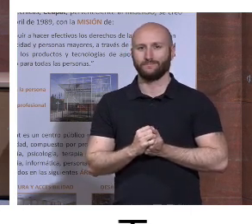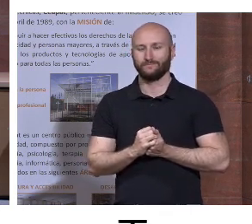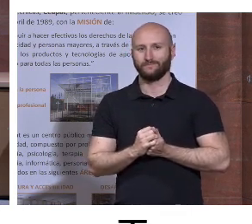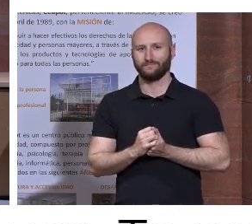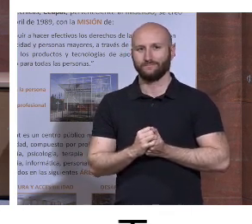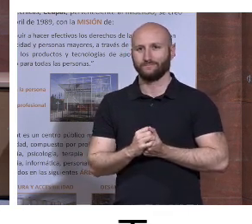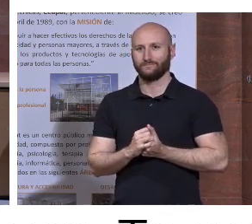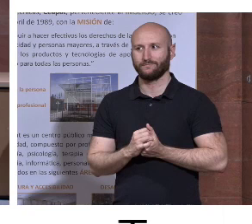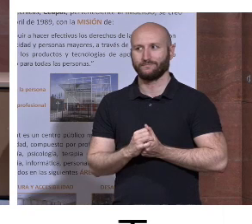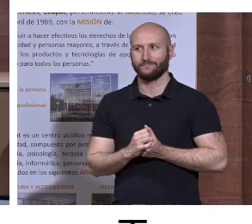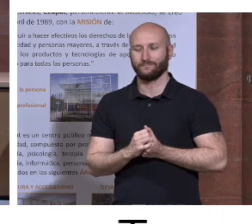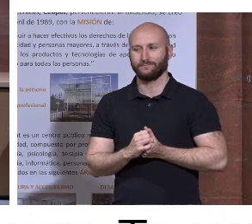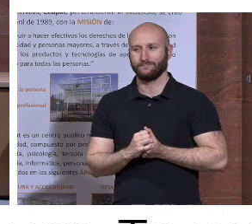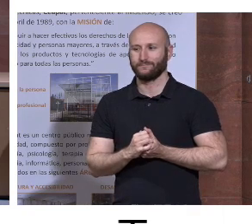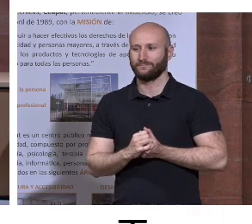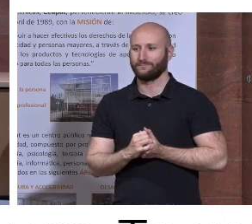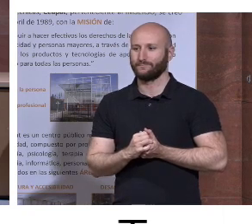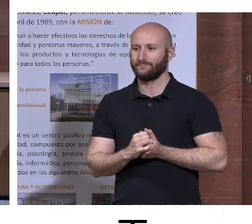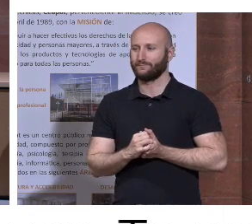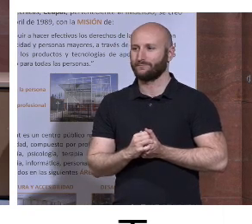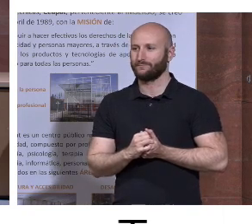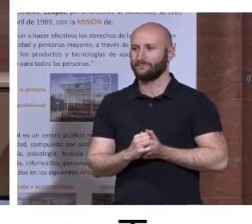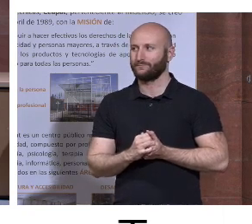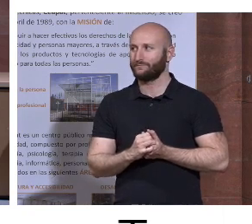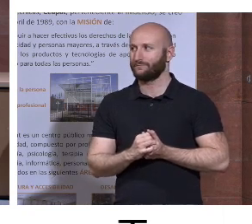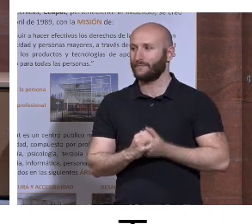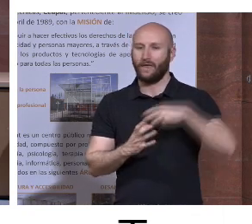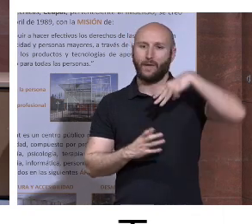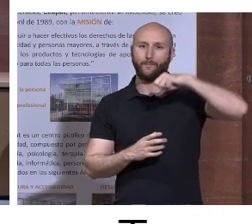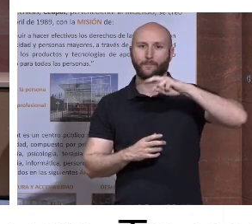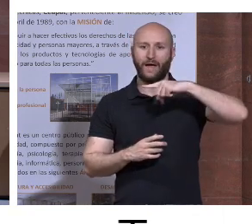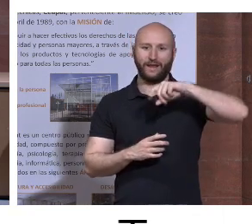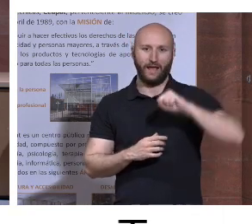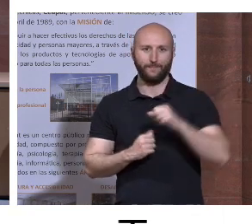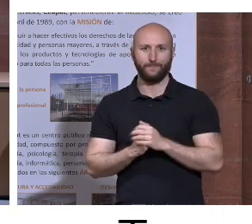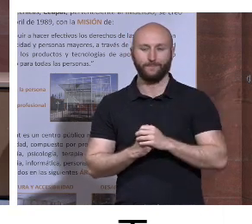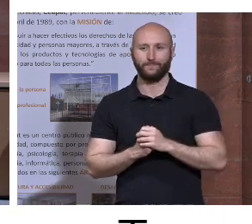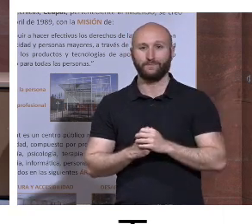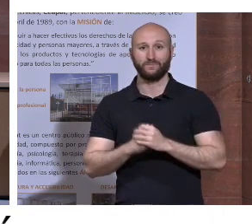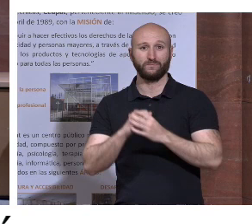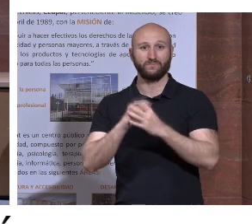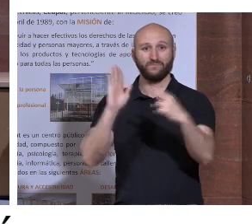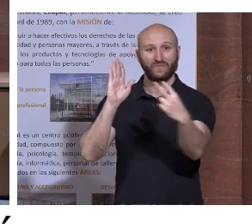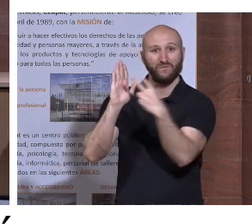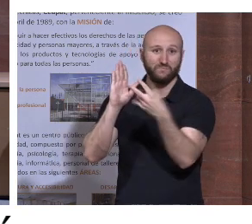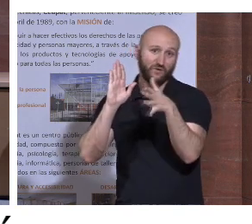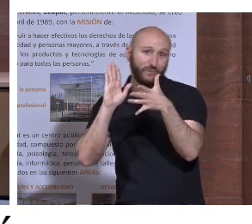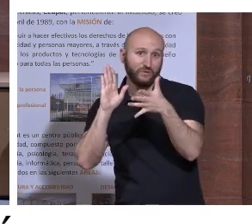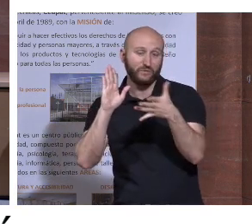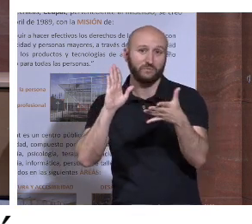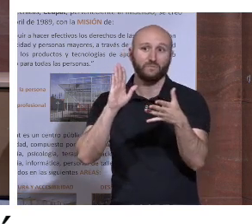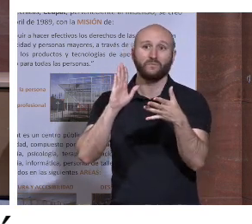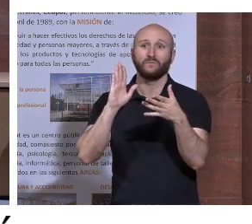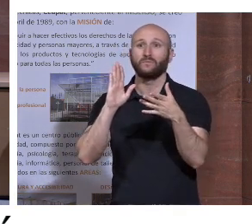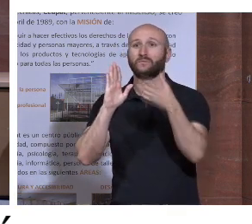¿Vale? Perfecto. Muy bien. Marga. Bueno, no sé si lo veis más o menos. No sé si